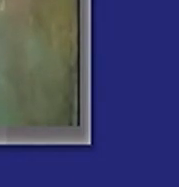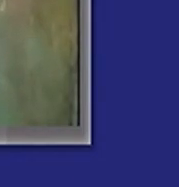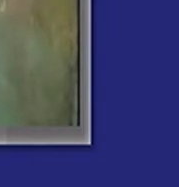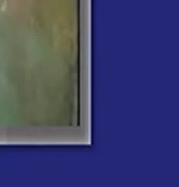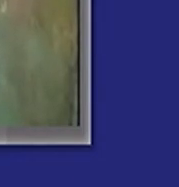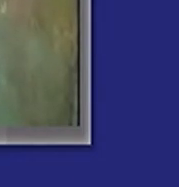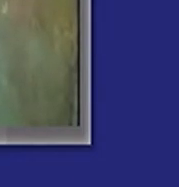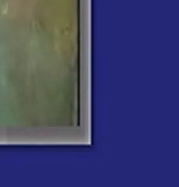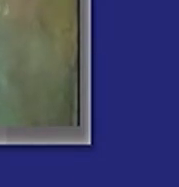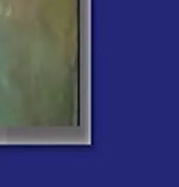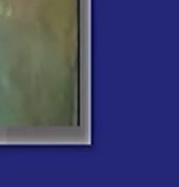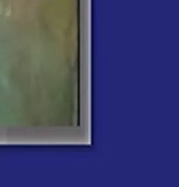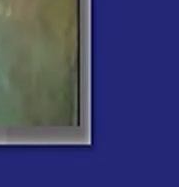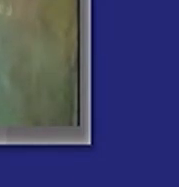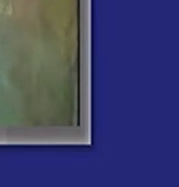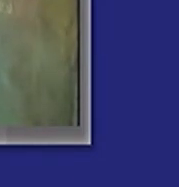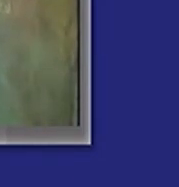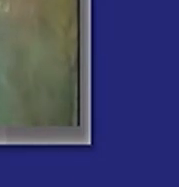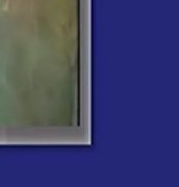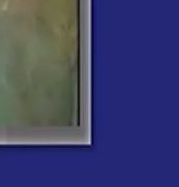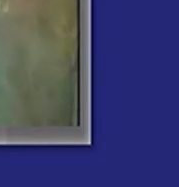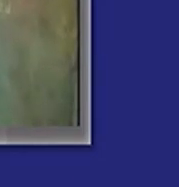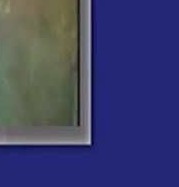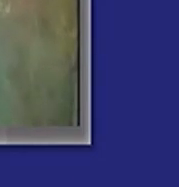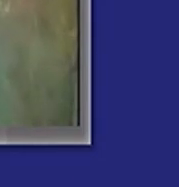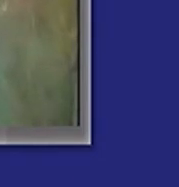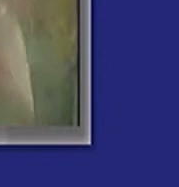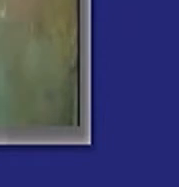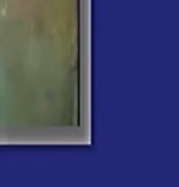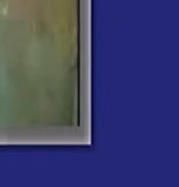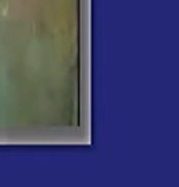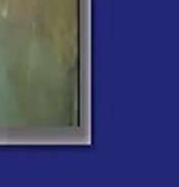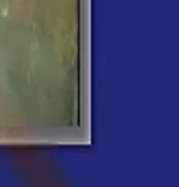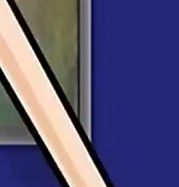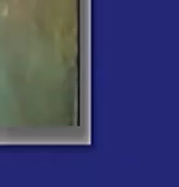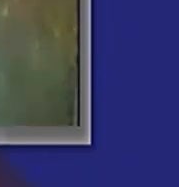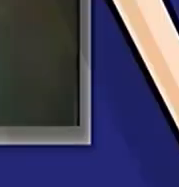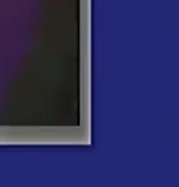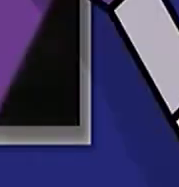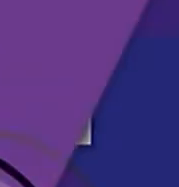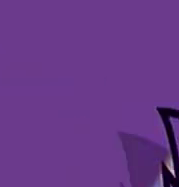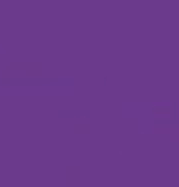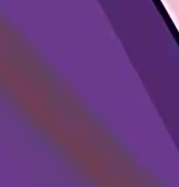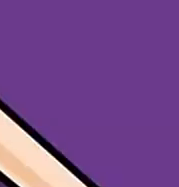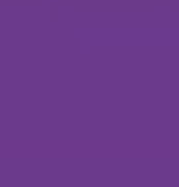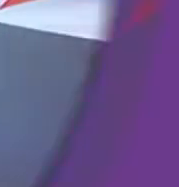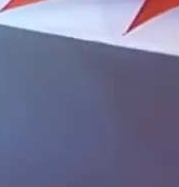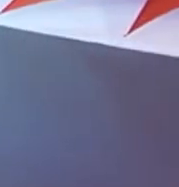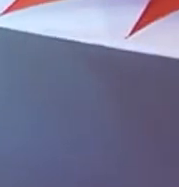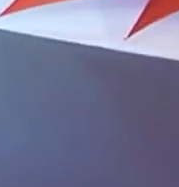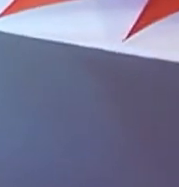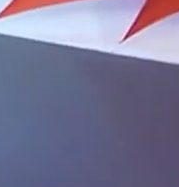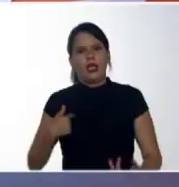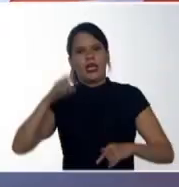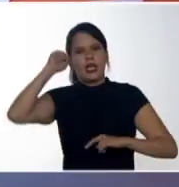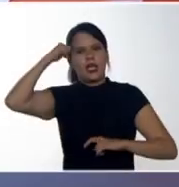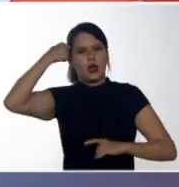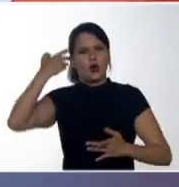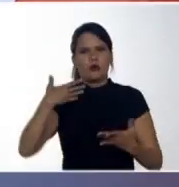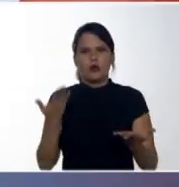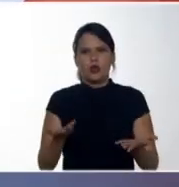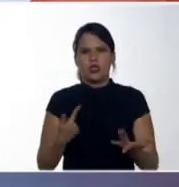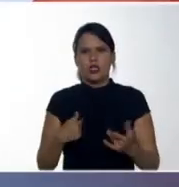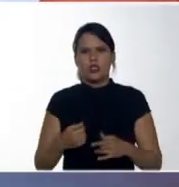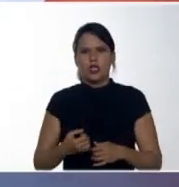y de la libertad. Mi espada victoriosa estará siempre con ustedes. Recordemos entonces